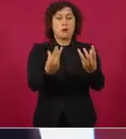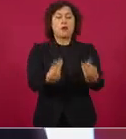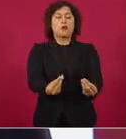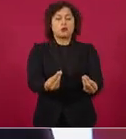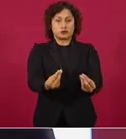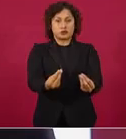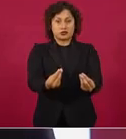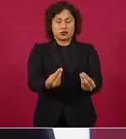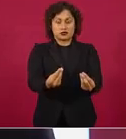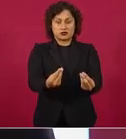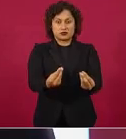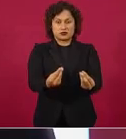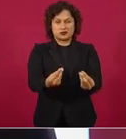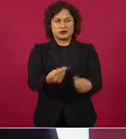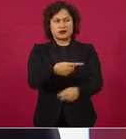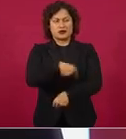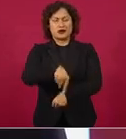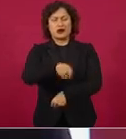podría